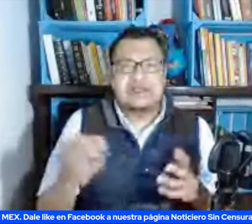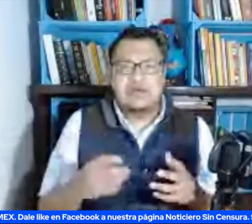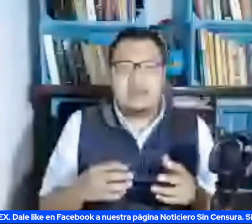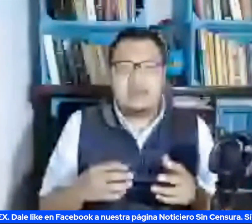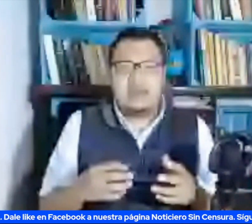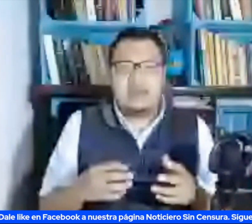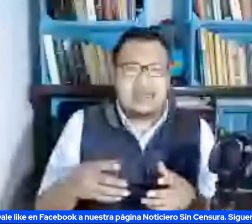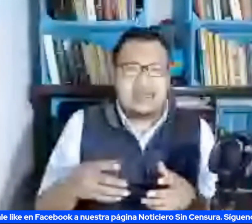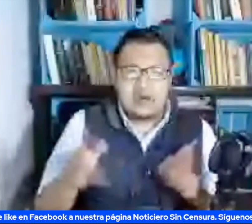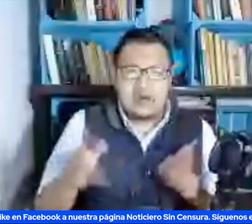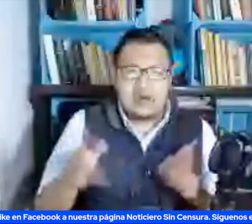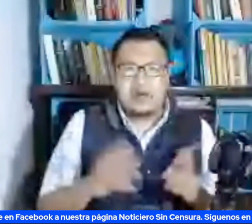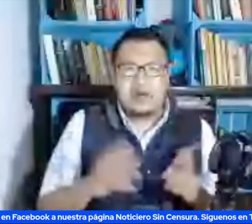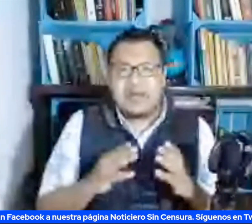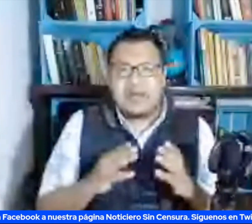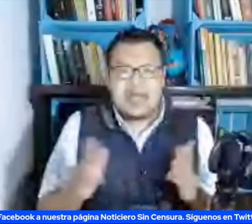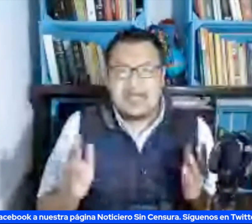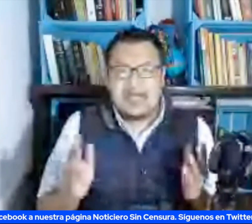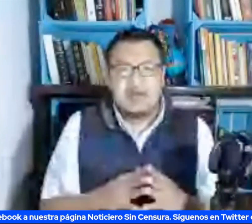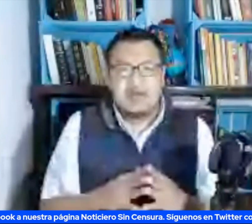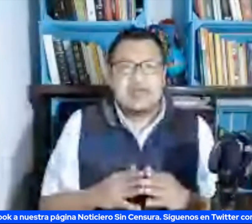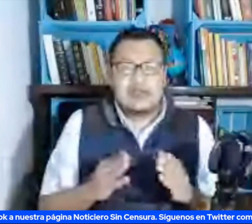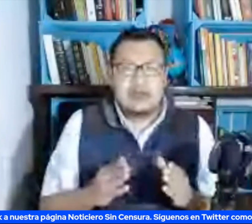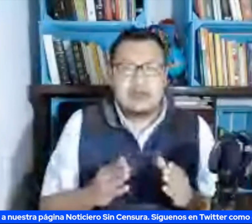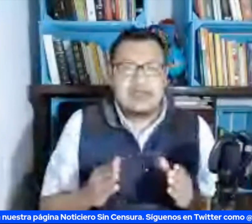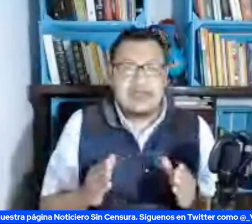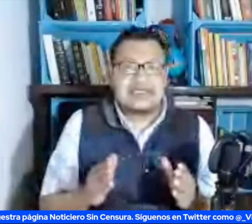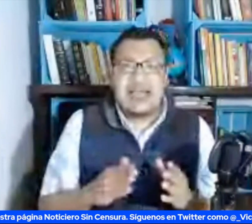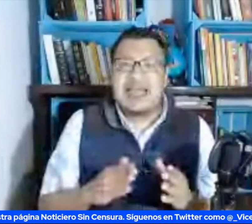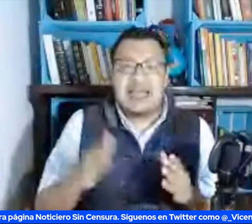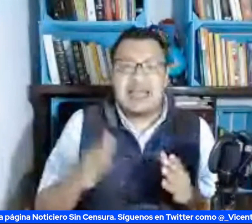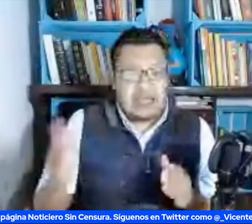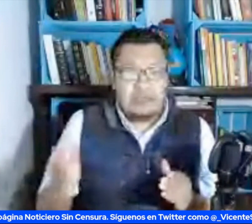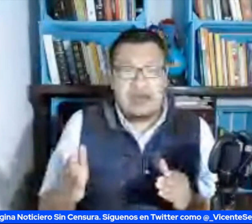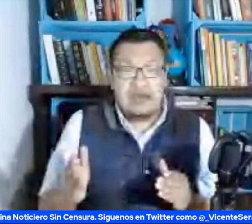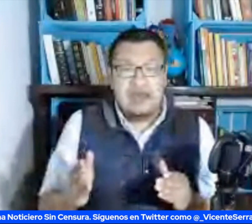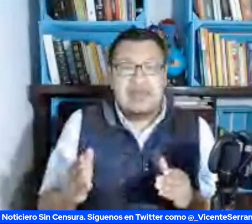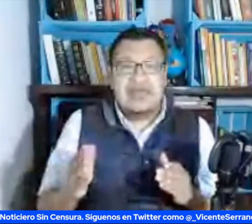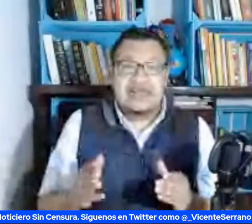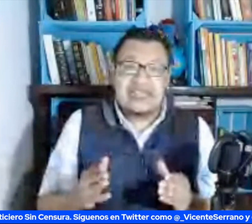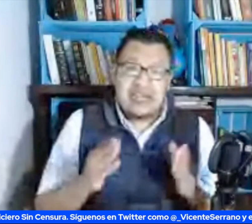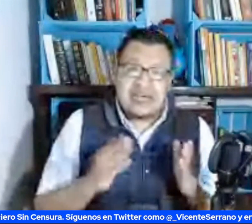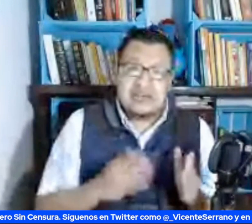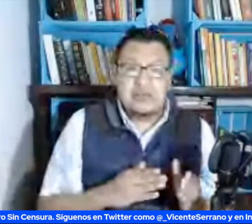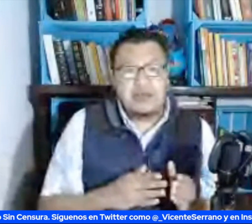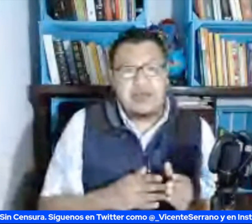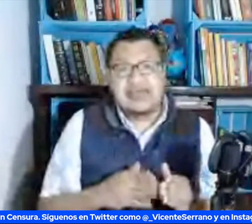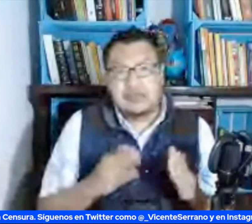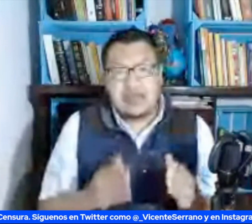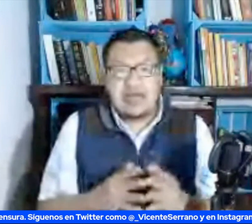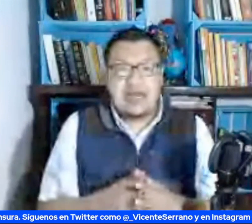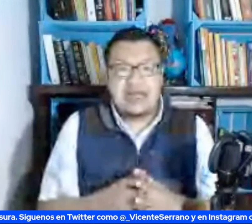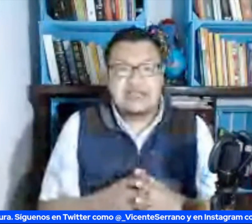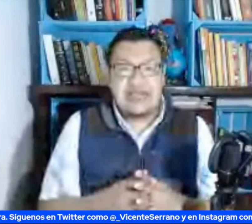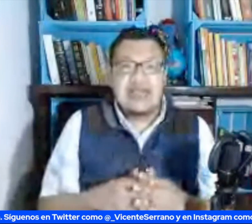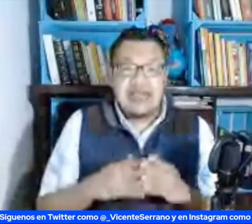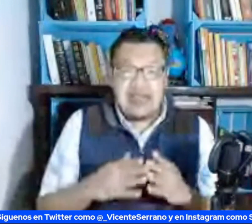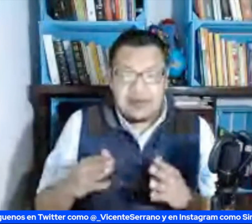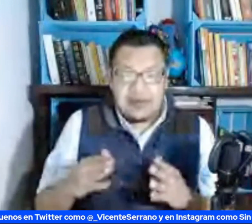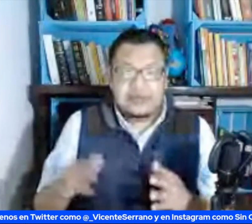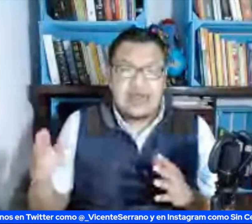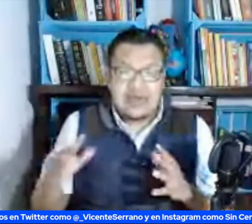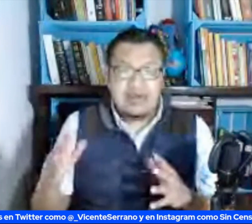comezón en el Twitter, pero más allá de eso, son gente que está alejado del poder y el que estén alejados del poder ya es una gran ganancia,